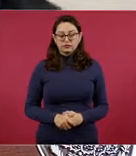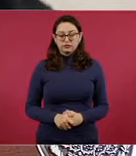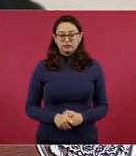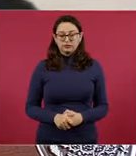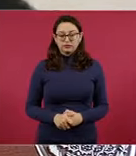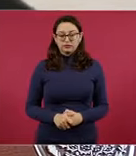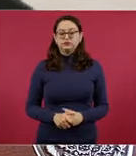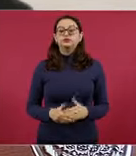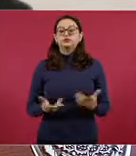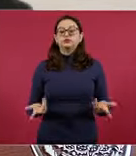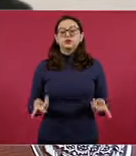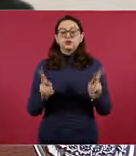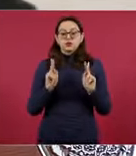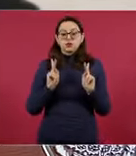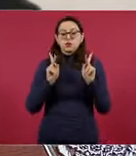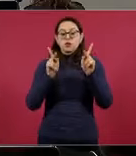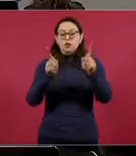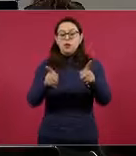no tiene